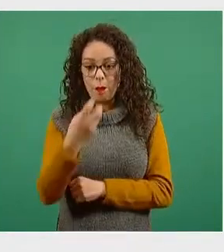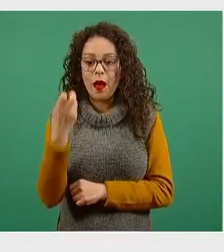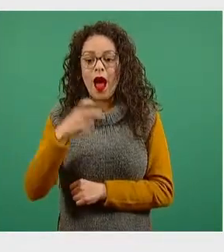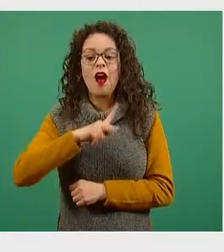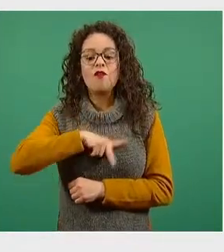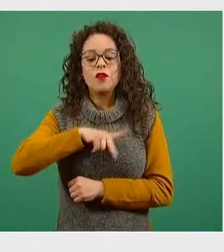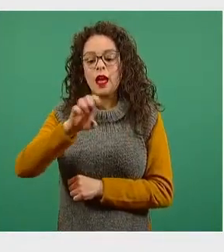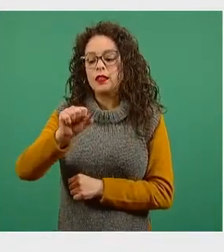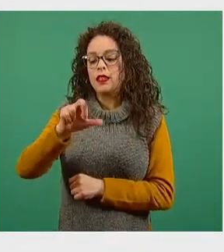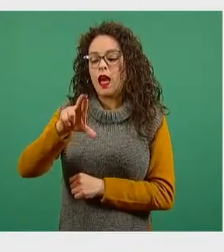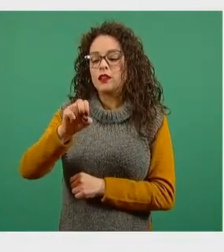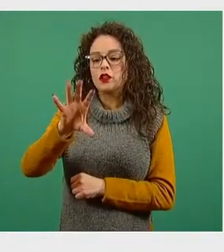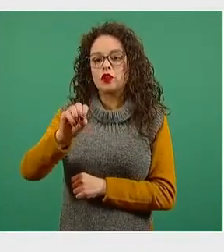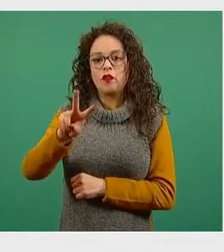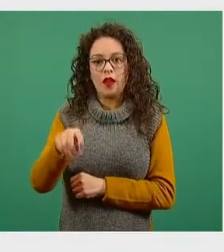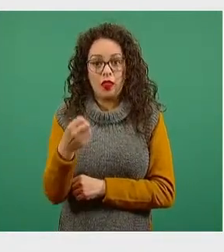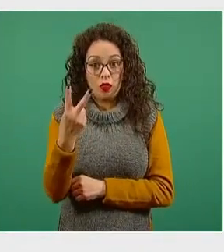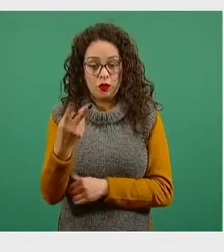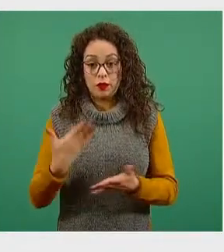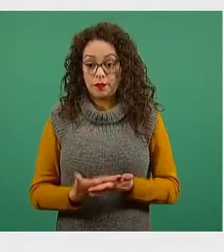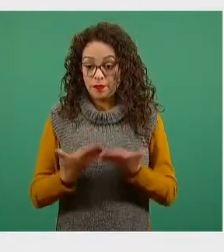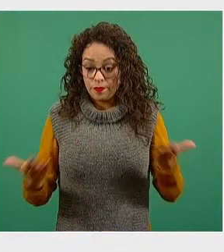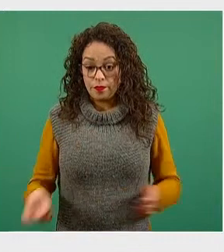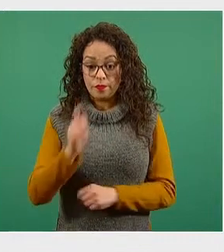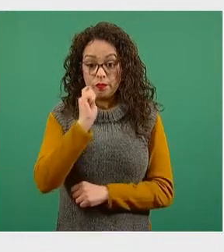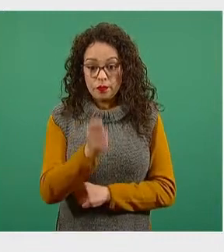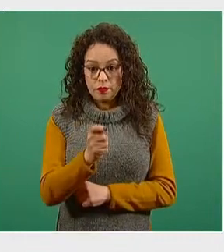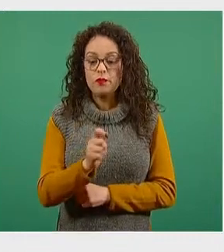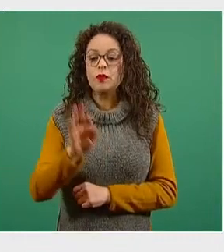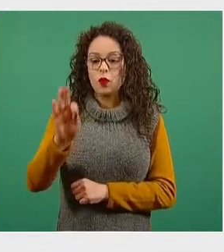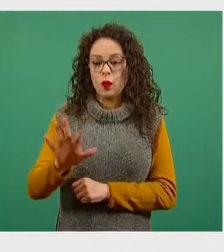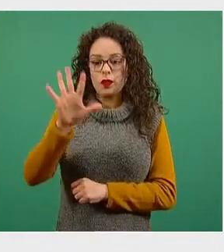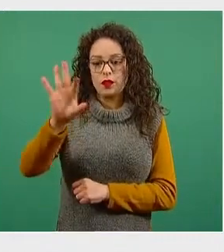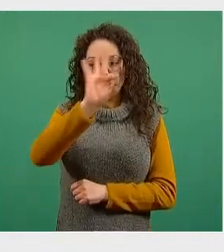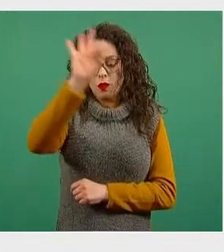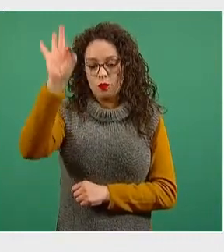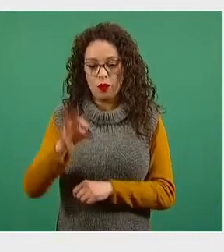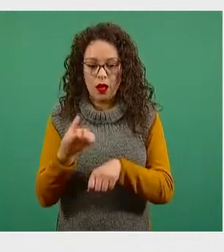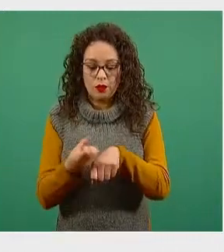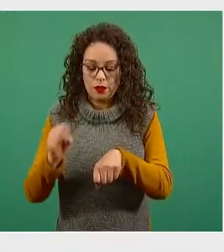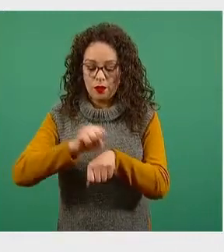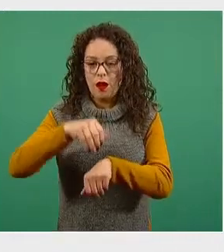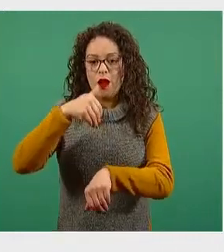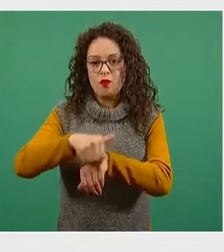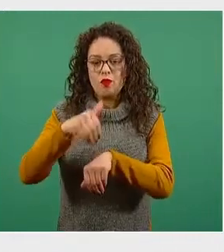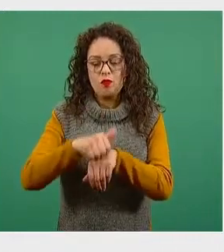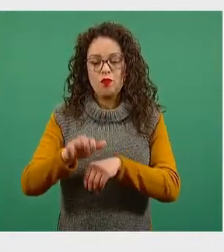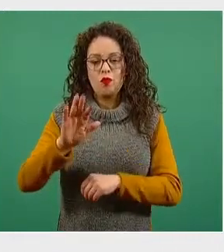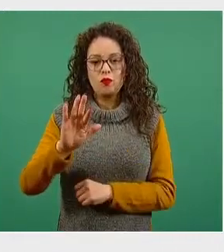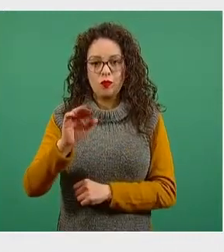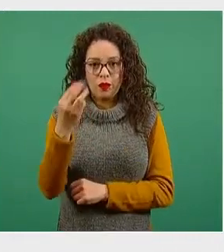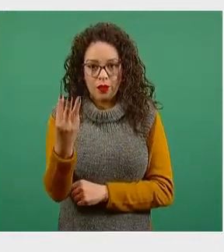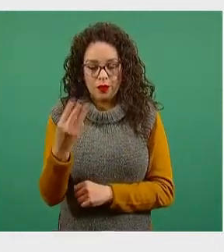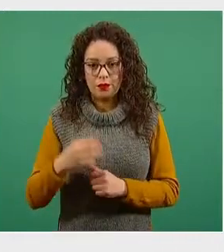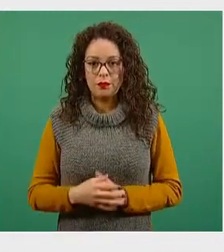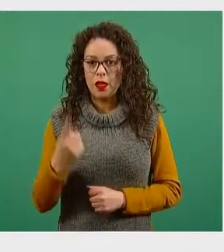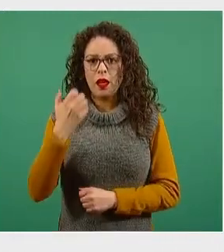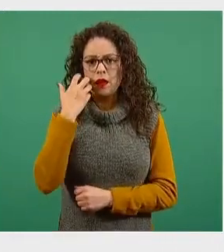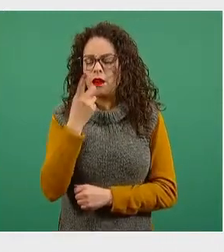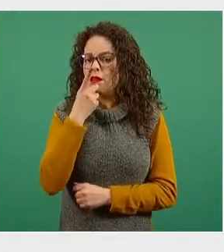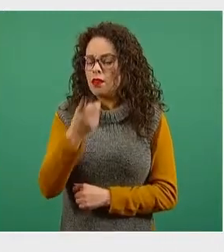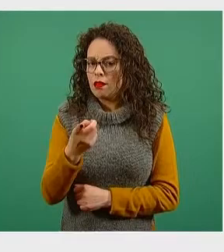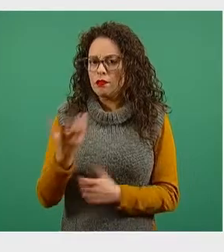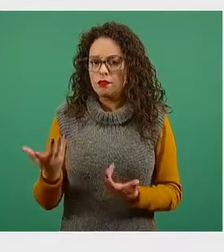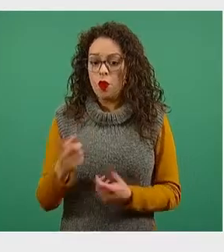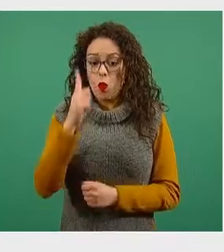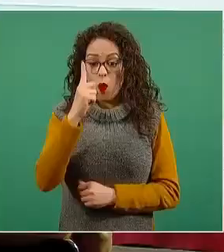SARS-CoV-2. Actualmente la positividad está en 45% en la semana 53 y esto representa que